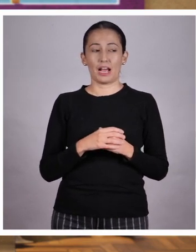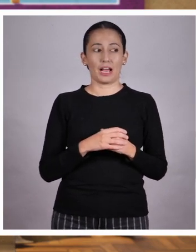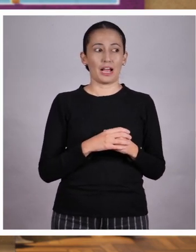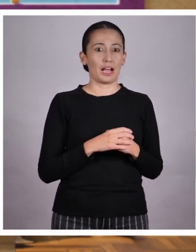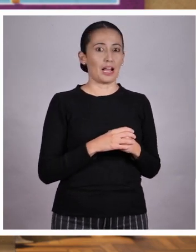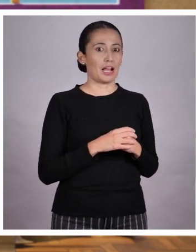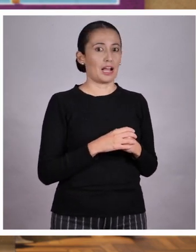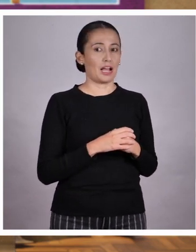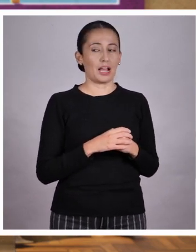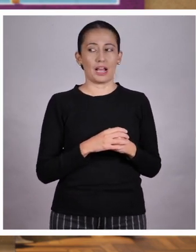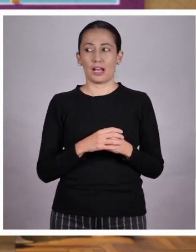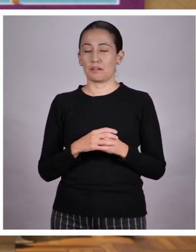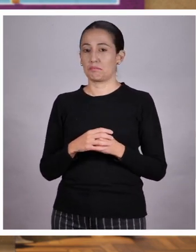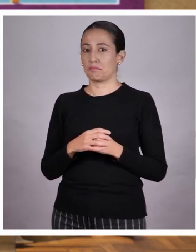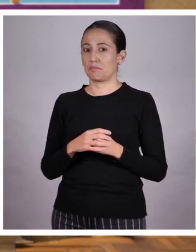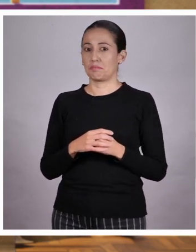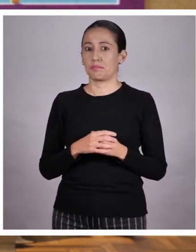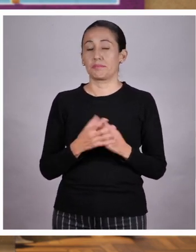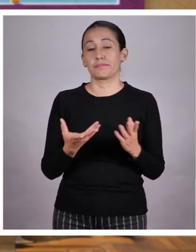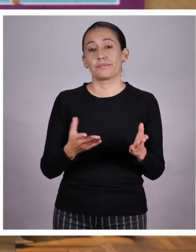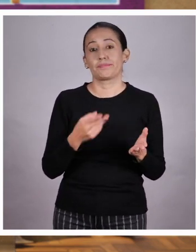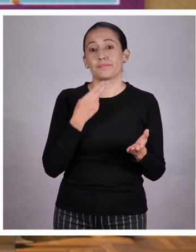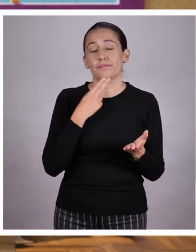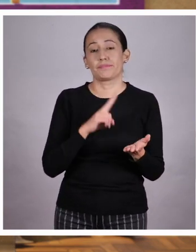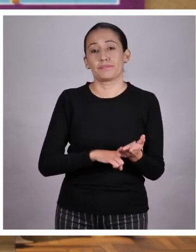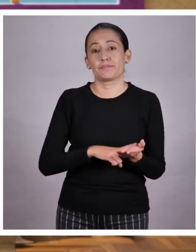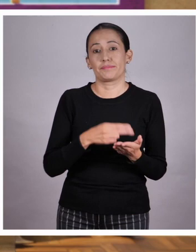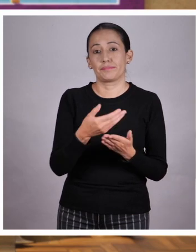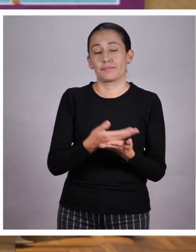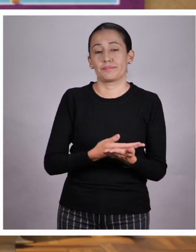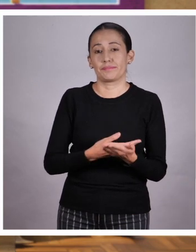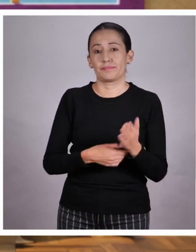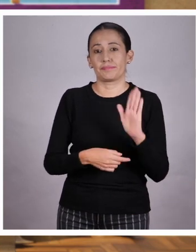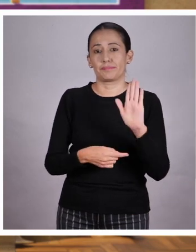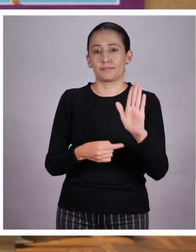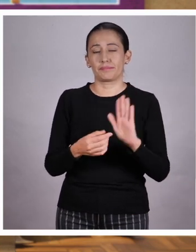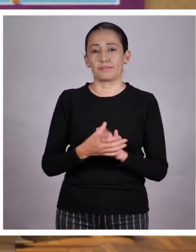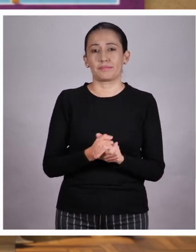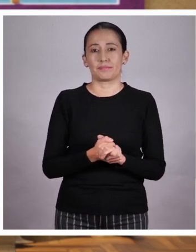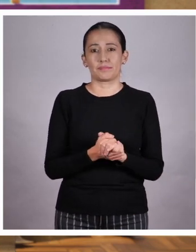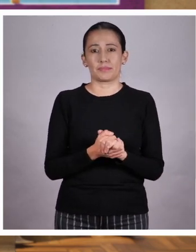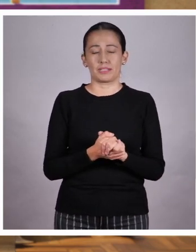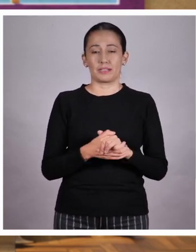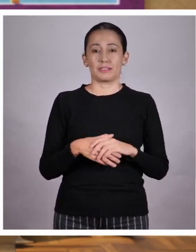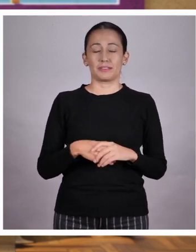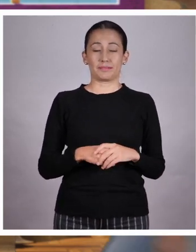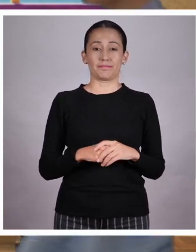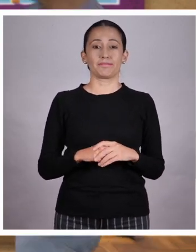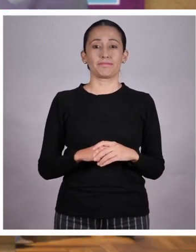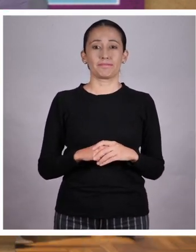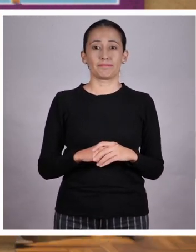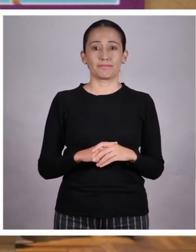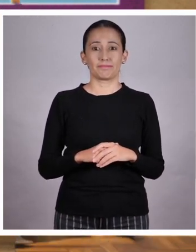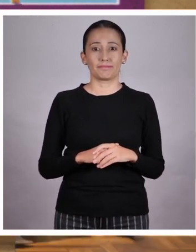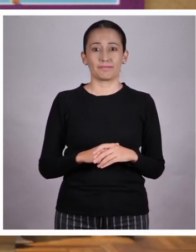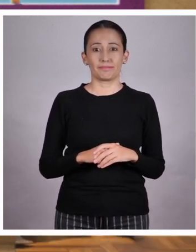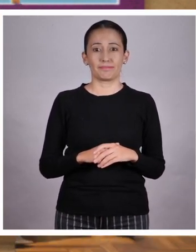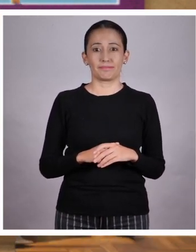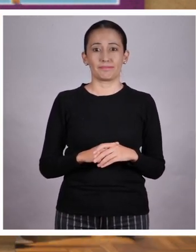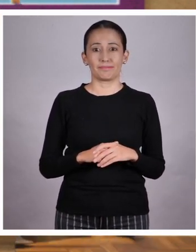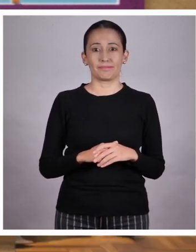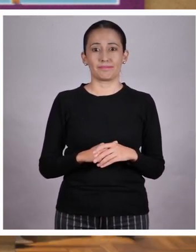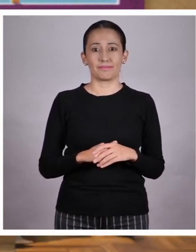Ese es don Vinicio, que viene a dejarme el recibo. Eso sí está puntual. ¡Pase! ¡Está abierto! ¡Ay,